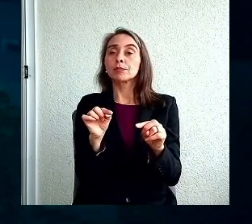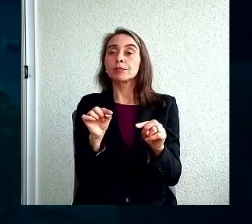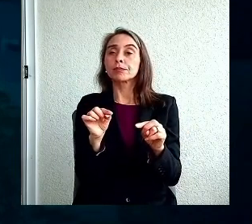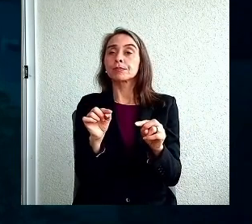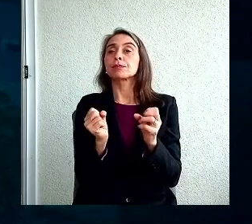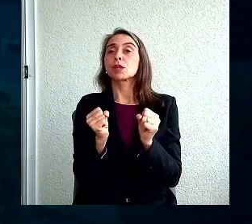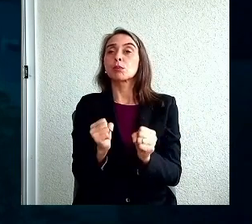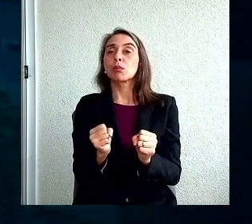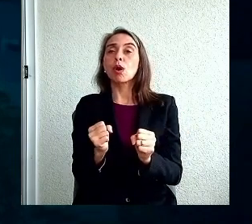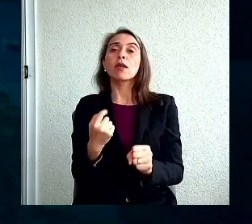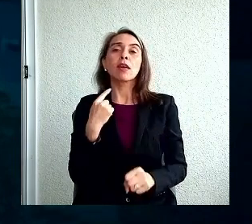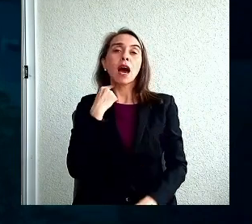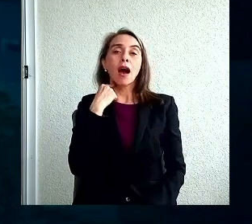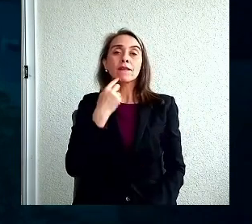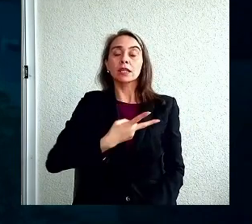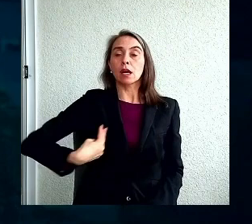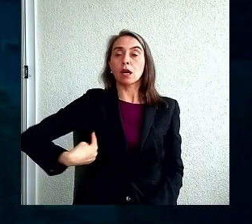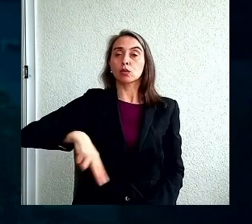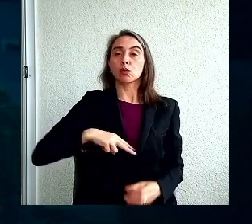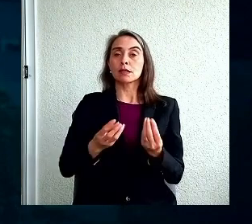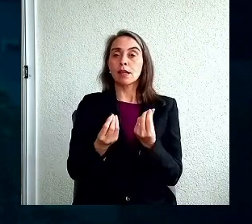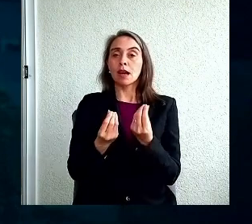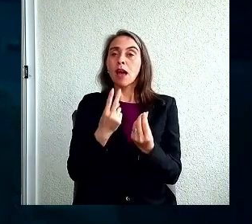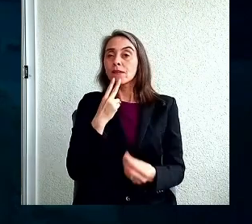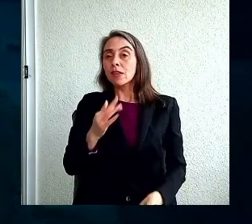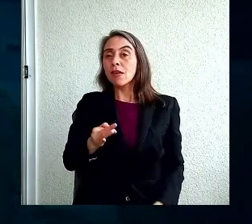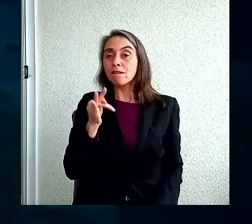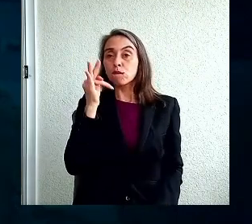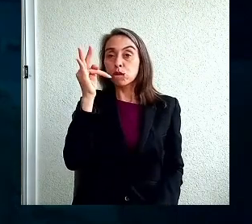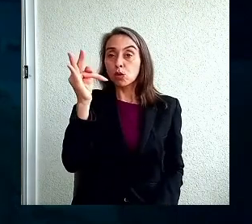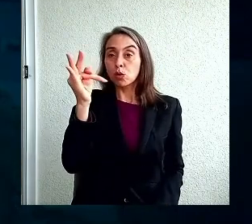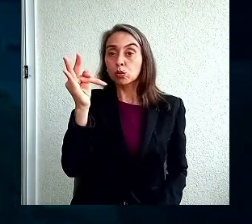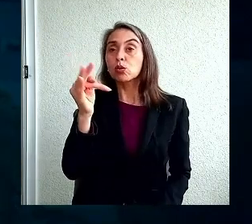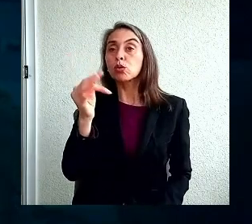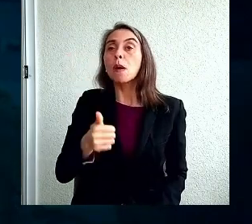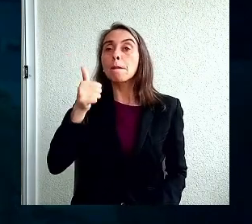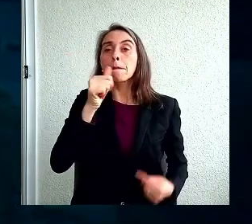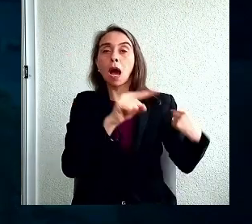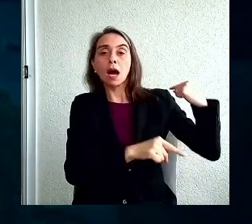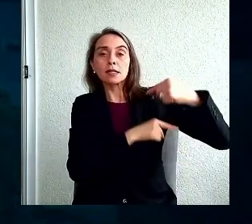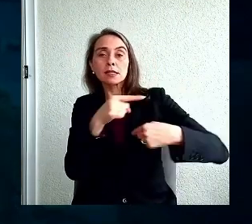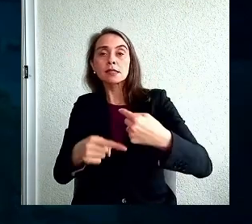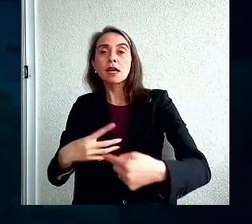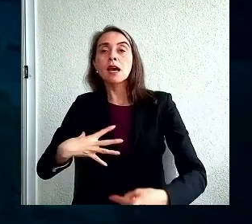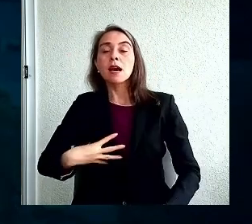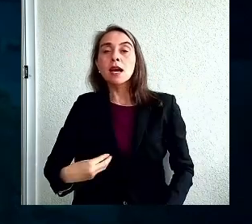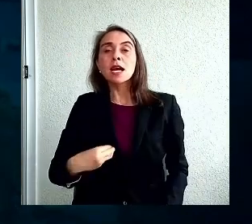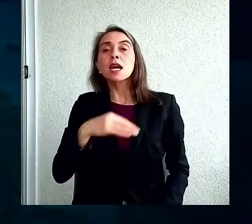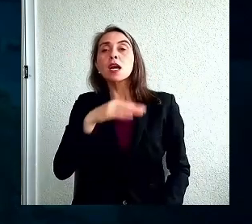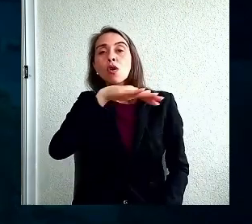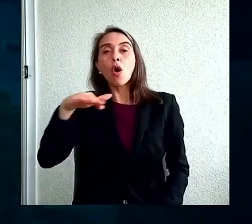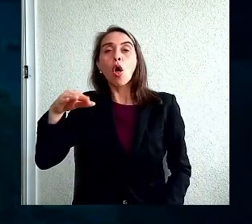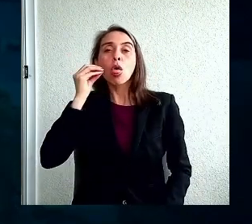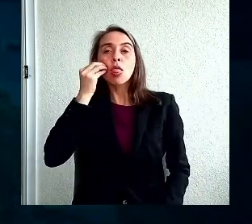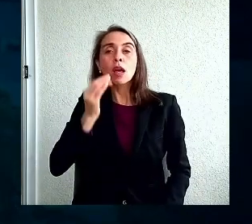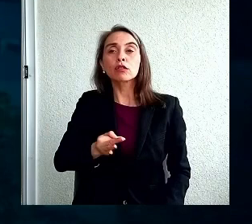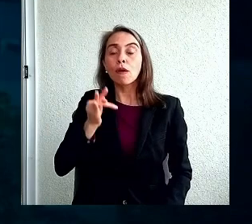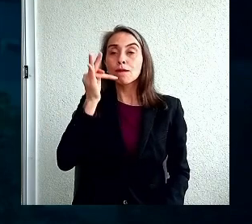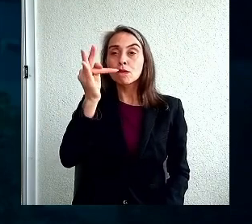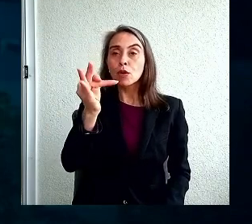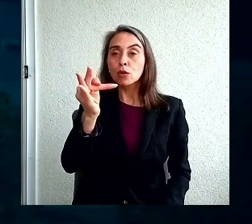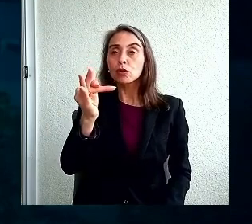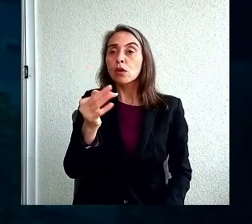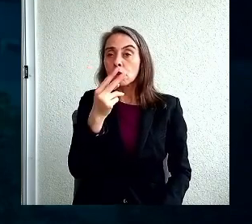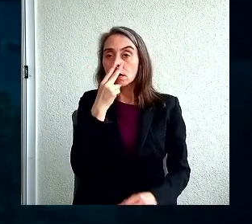futuro, sobre todo la de nuestros hijos y nietos, y para diferenciar justamente entre mucho ruido y opiniones que normalmente se vierten sobre